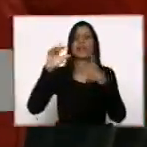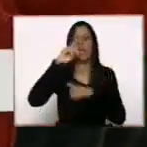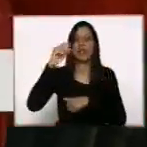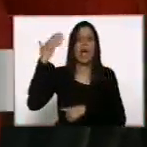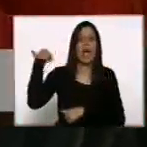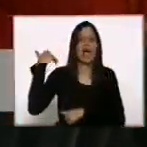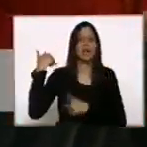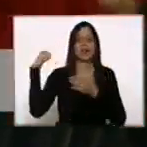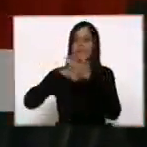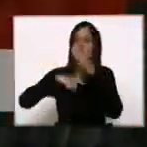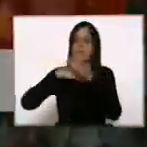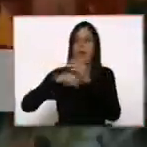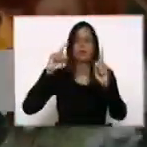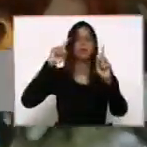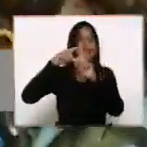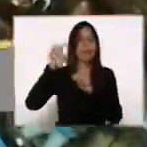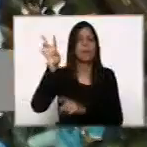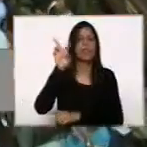patria buena. Muchas gracias, camarada.